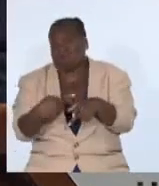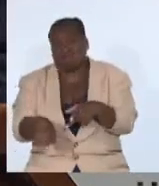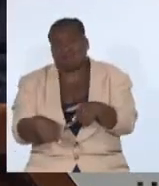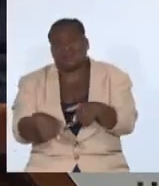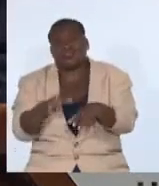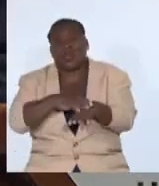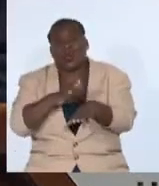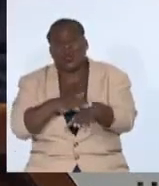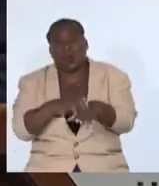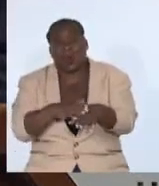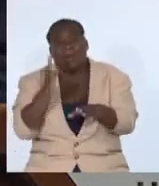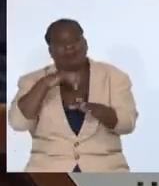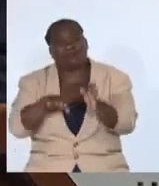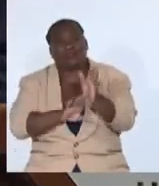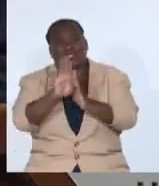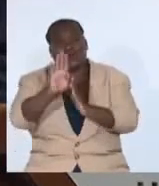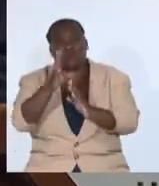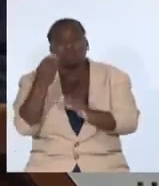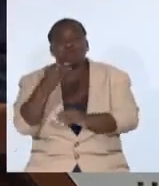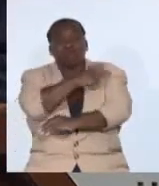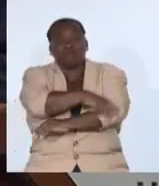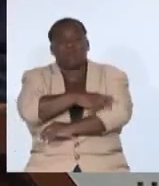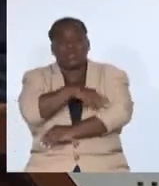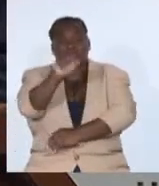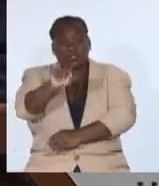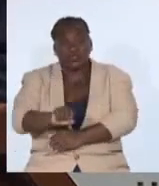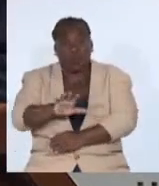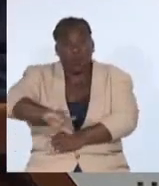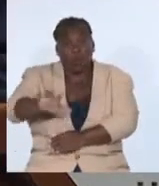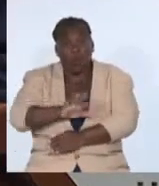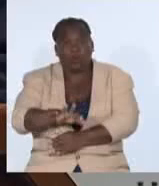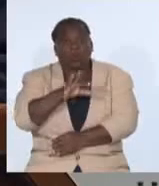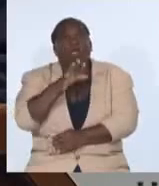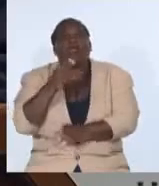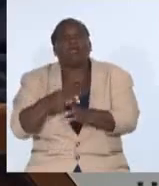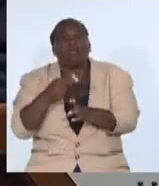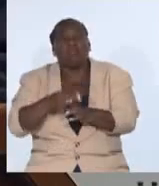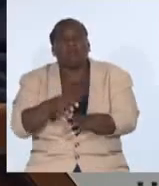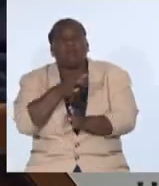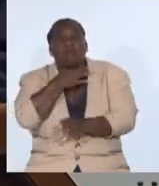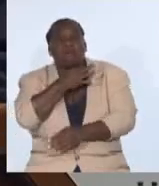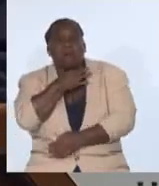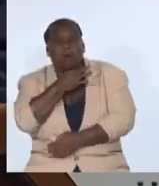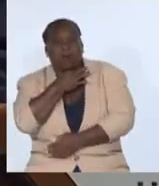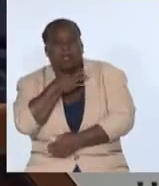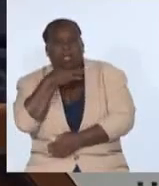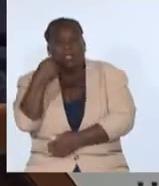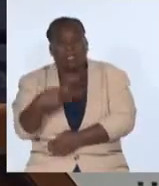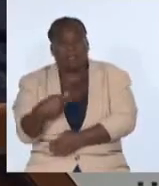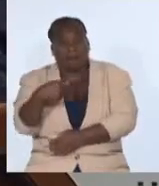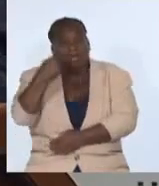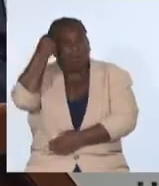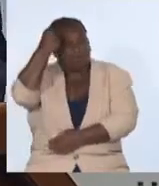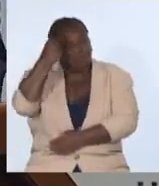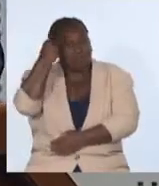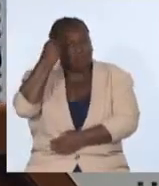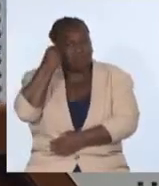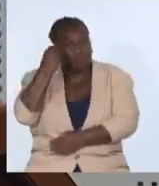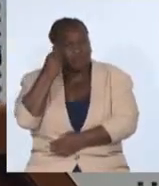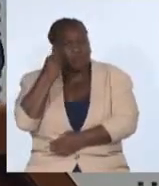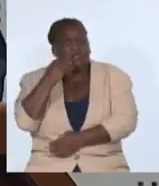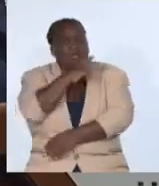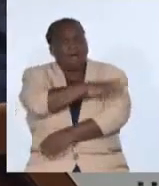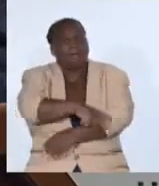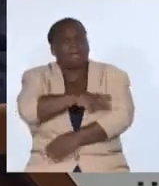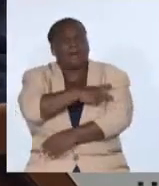muchas de nuestras naciones son llamadas pobres cuando en realidad deberían considerarse naciones